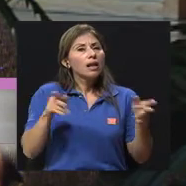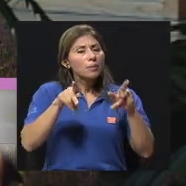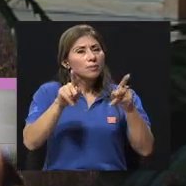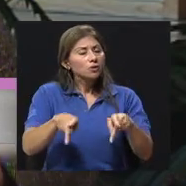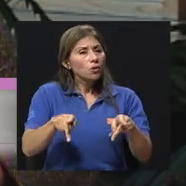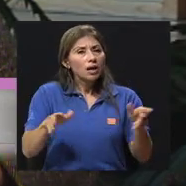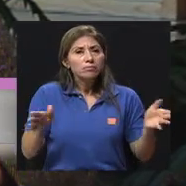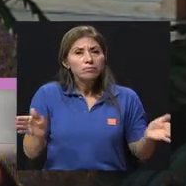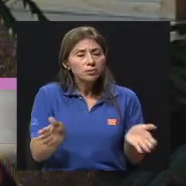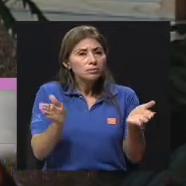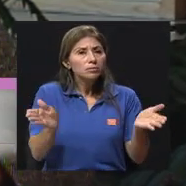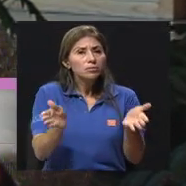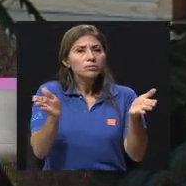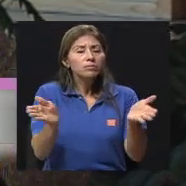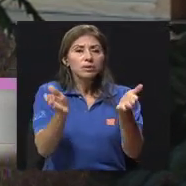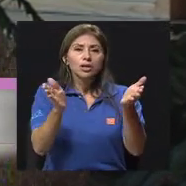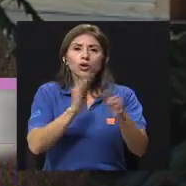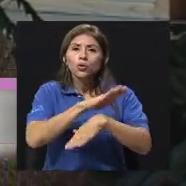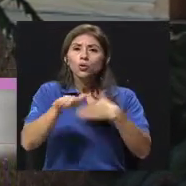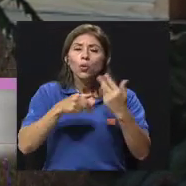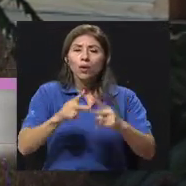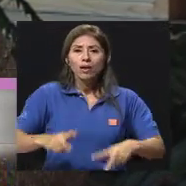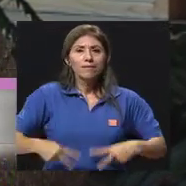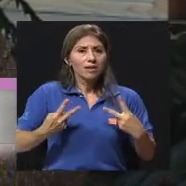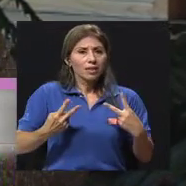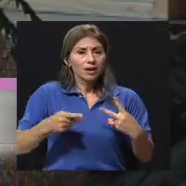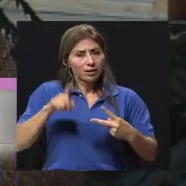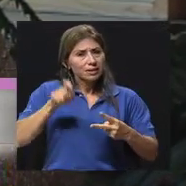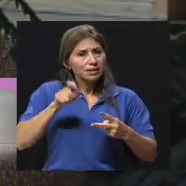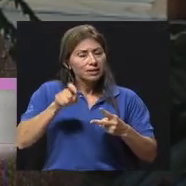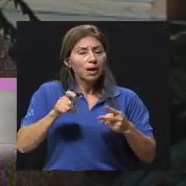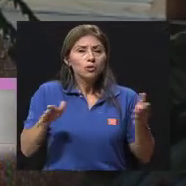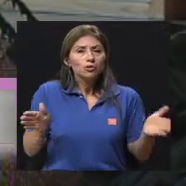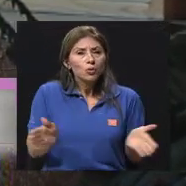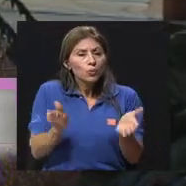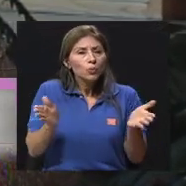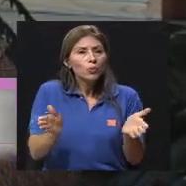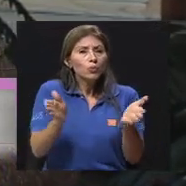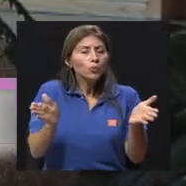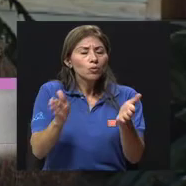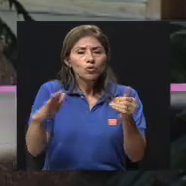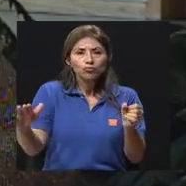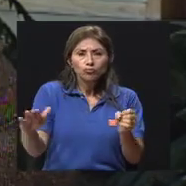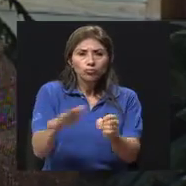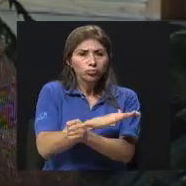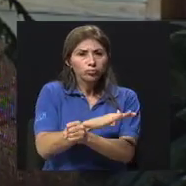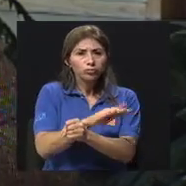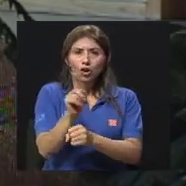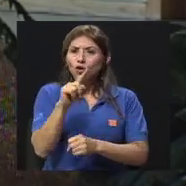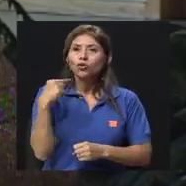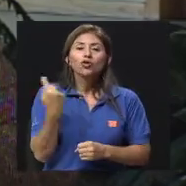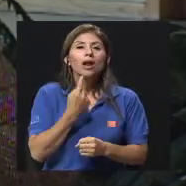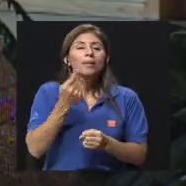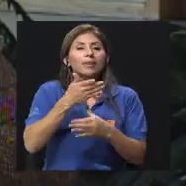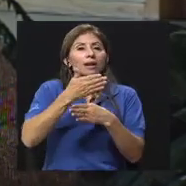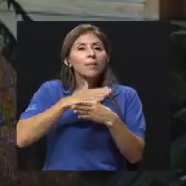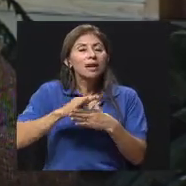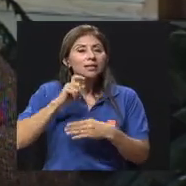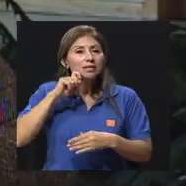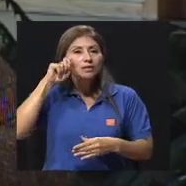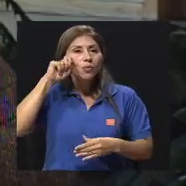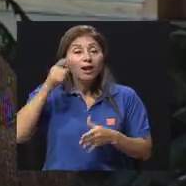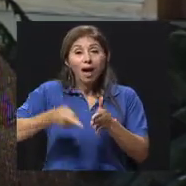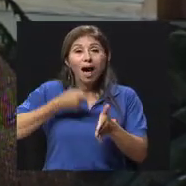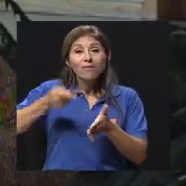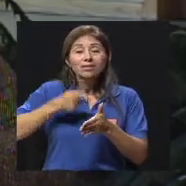es toda la vida. Necesitamos ser estimulados en todo el sentido de la palabra. No es solamente en la parte sexual, que los padres